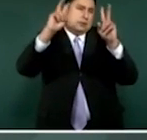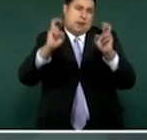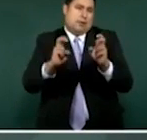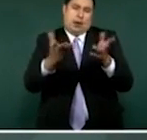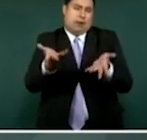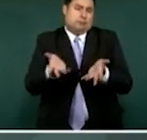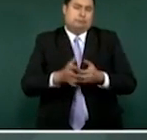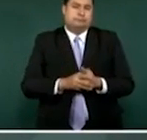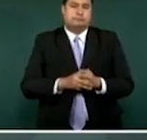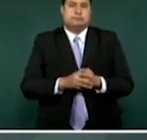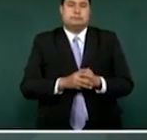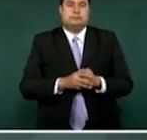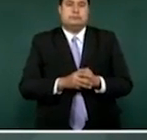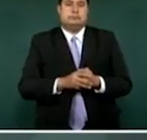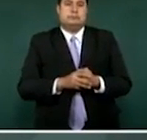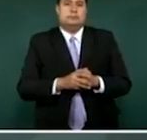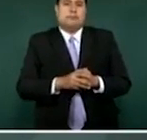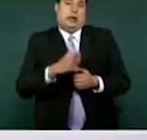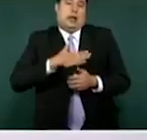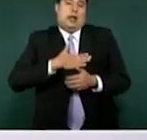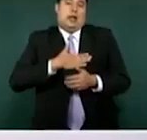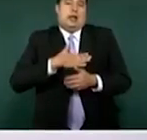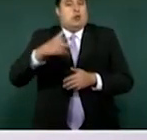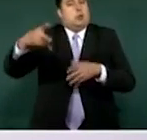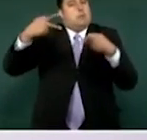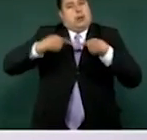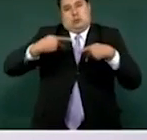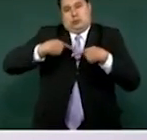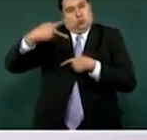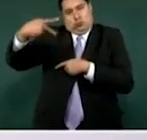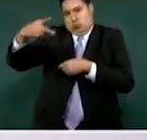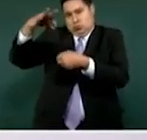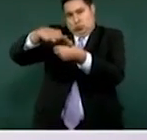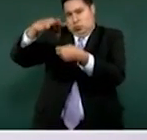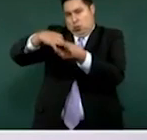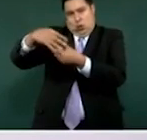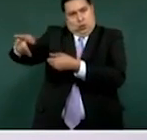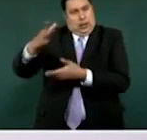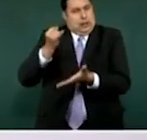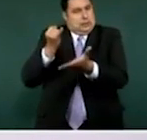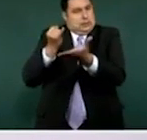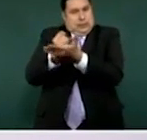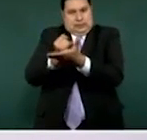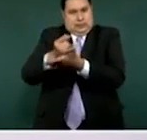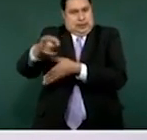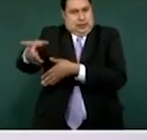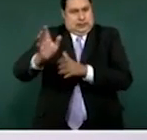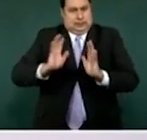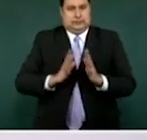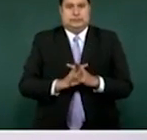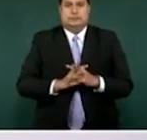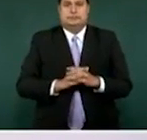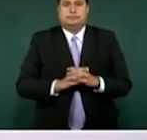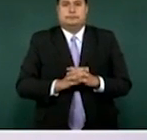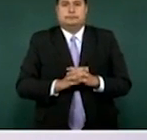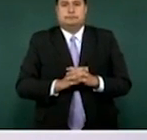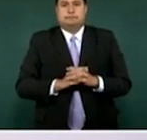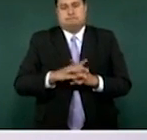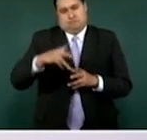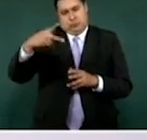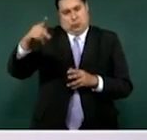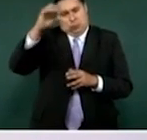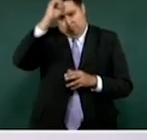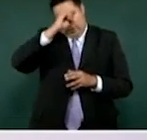Eso se lo dejamos a la gente, que sean los ciudadanos los que